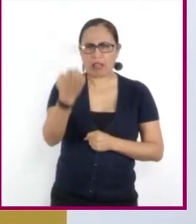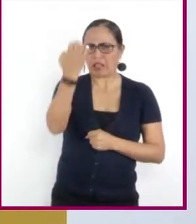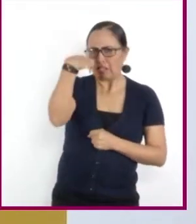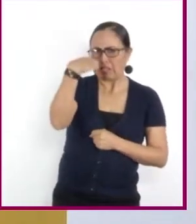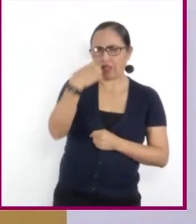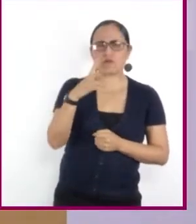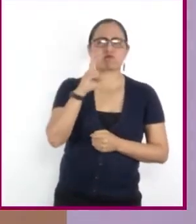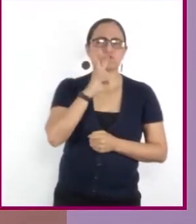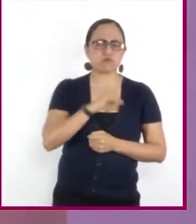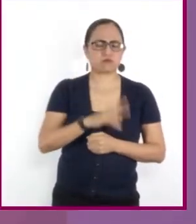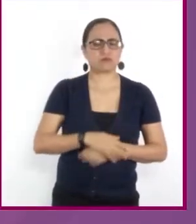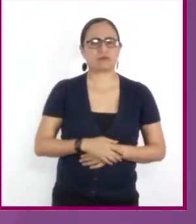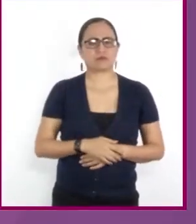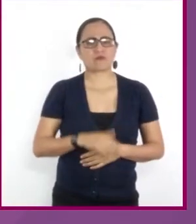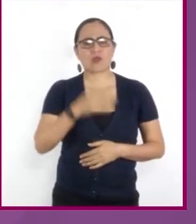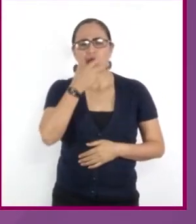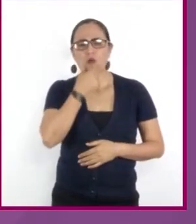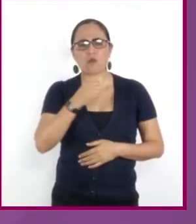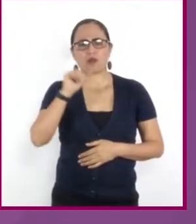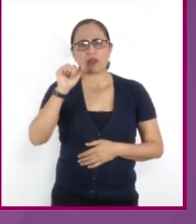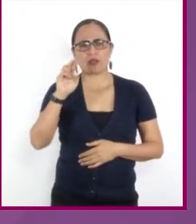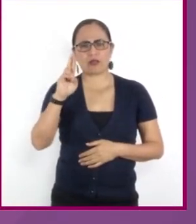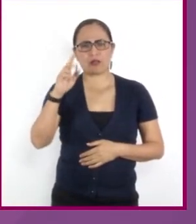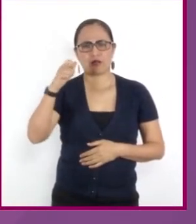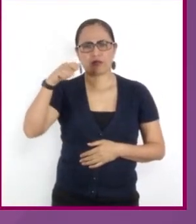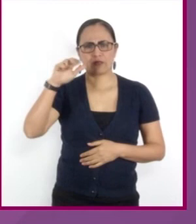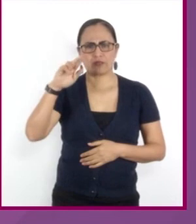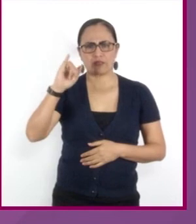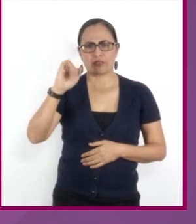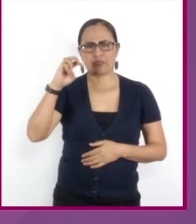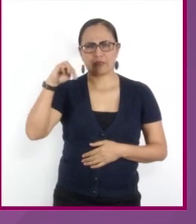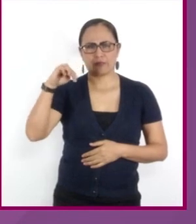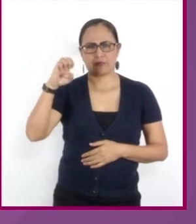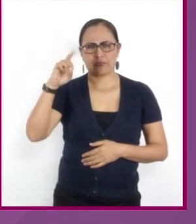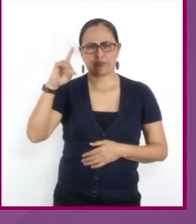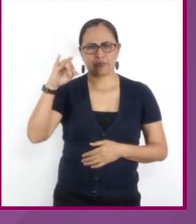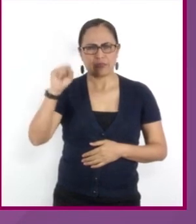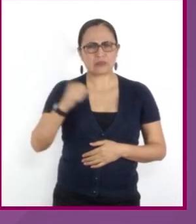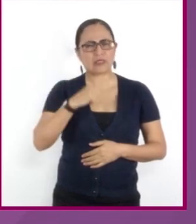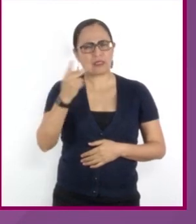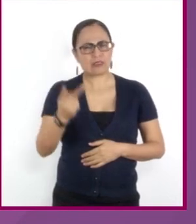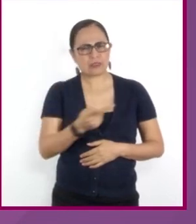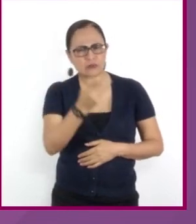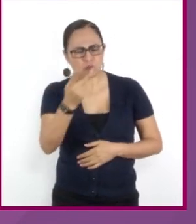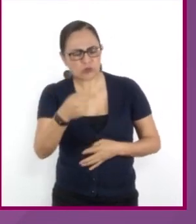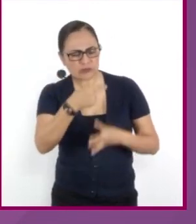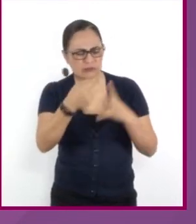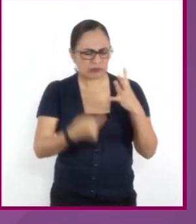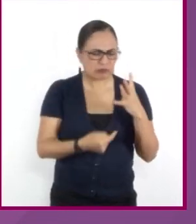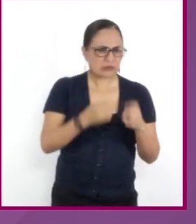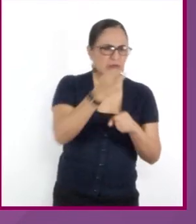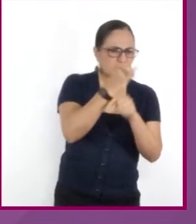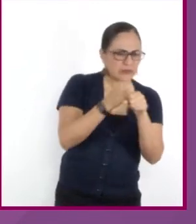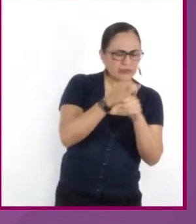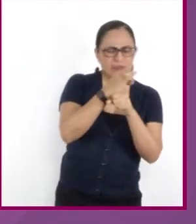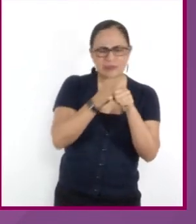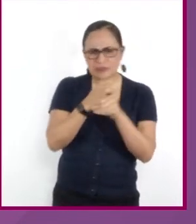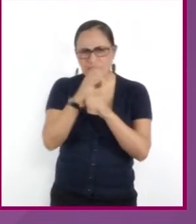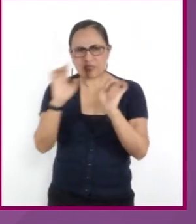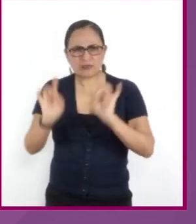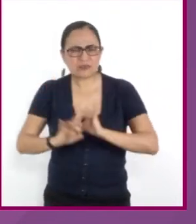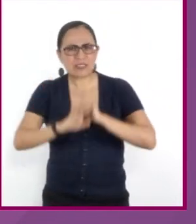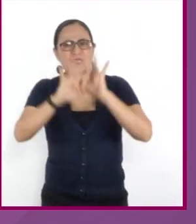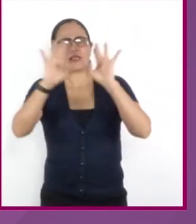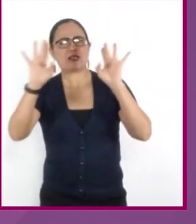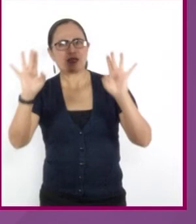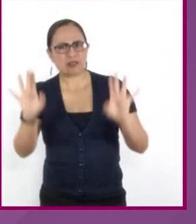engañado. Arquímedes, a pesar de invertir tiempo para encontrar la respuesta, no lo lograba, hasta que un día, al tomar un baño